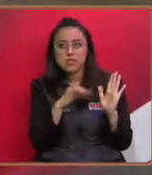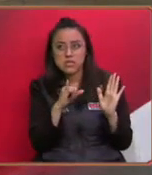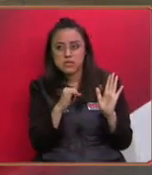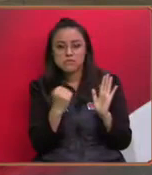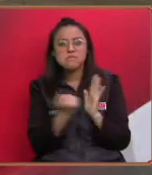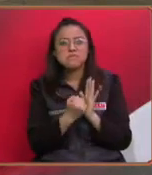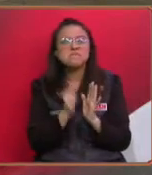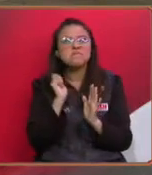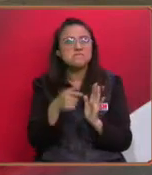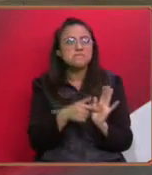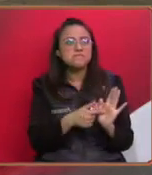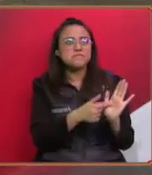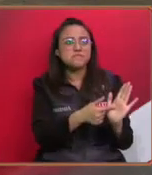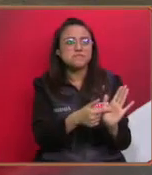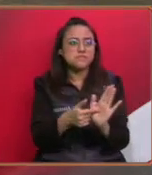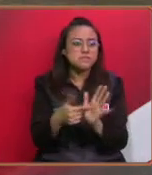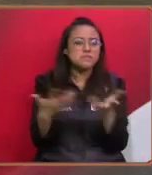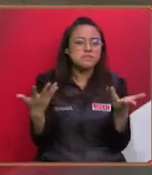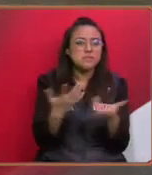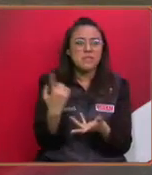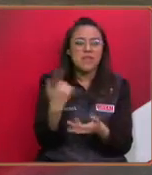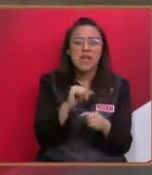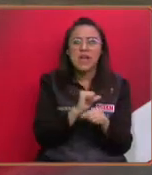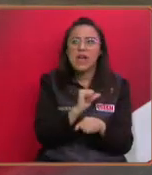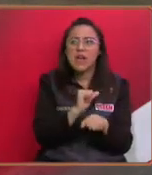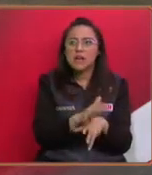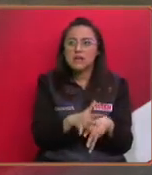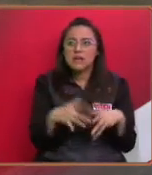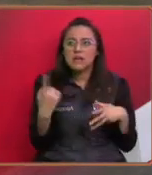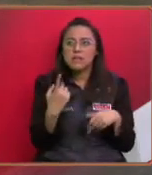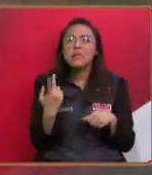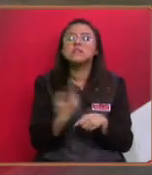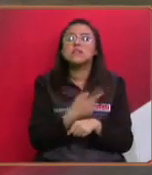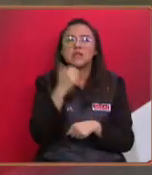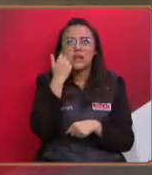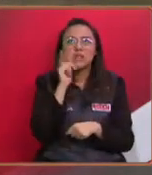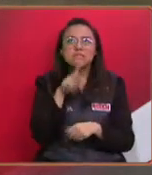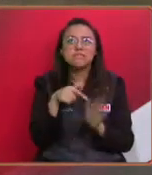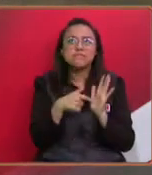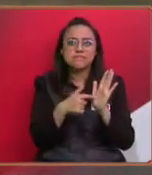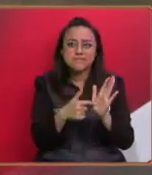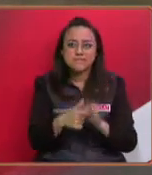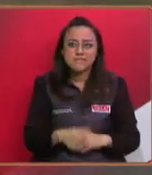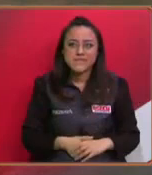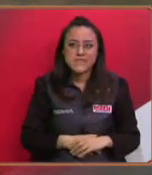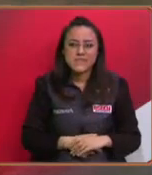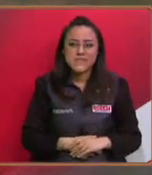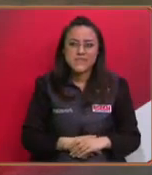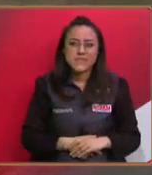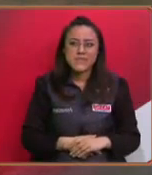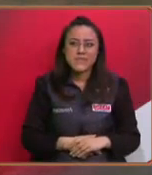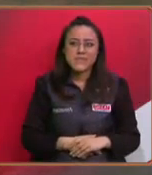y ahora le explico qué hacemos con estas camionetas. ¿Qué está pasando? Déjame ver imágenes de ello, por favor.